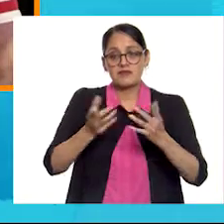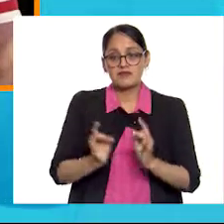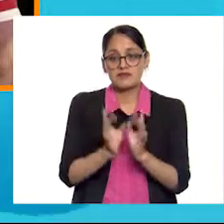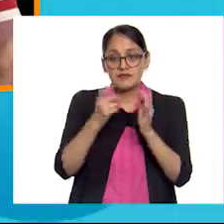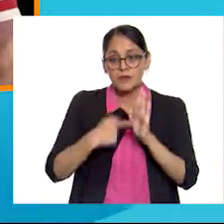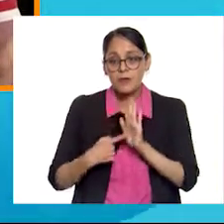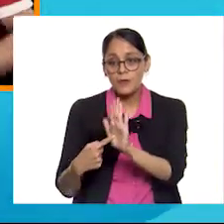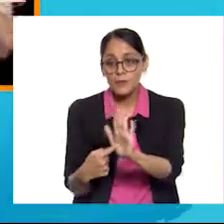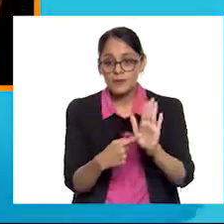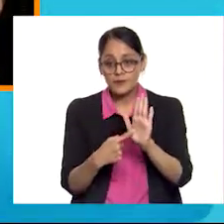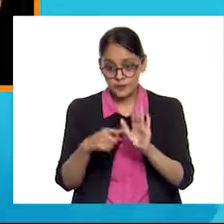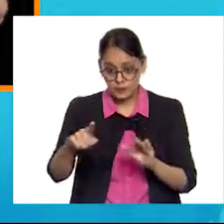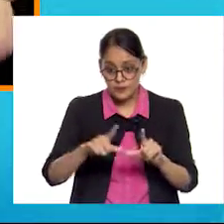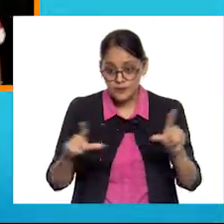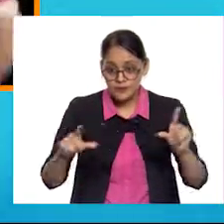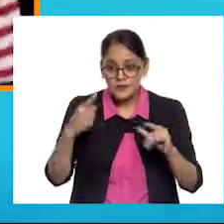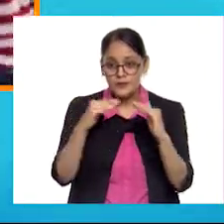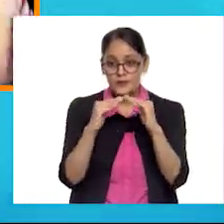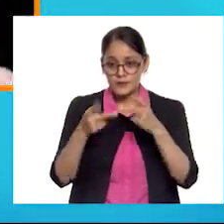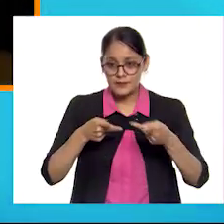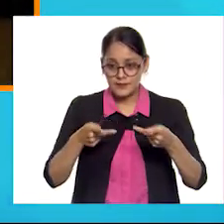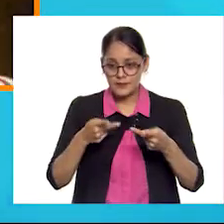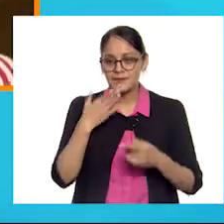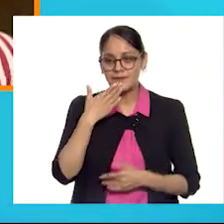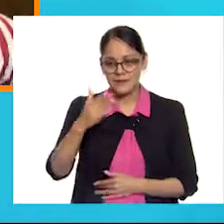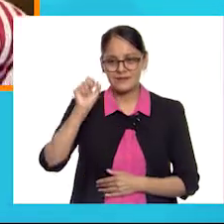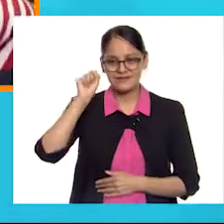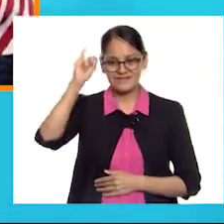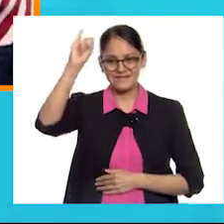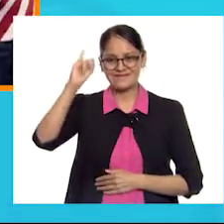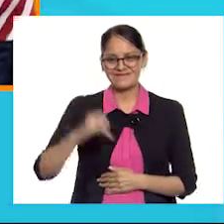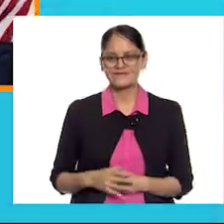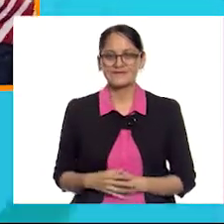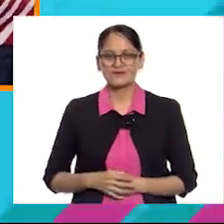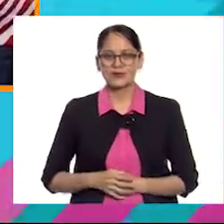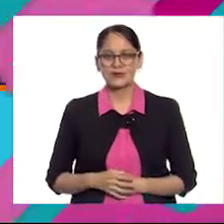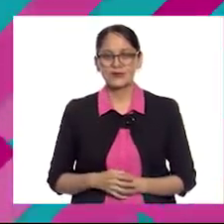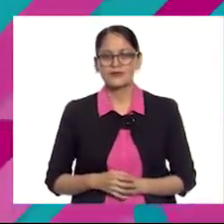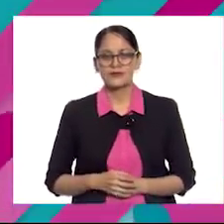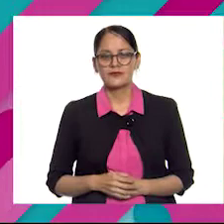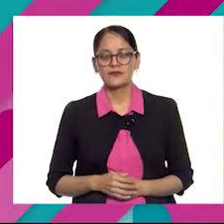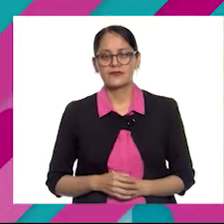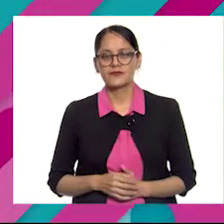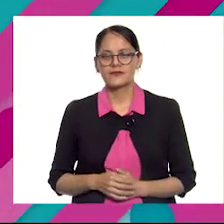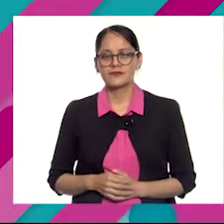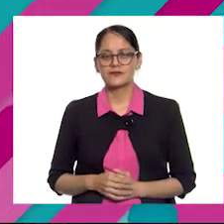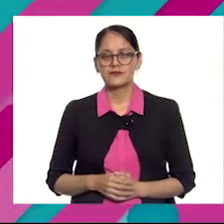intentarlo en casa? ¡Sí! Ay, sí.